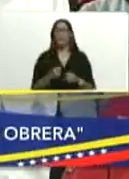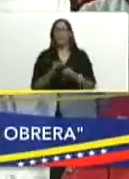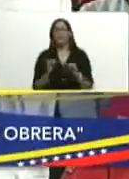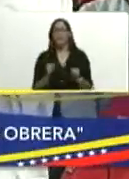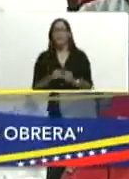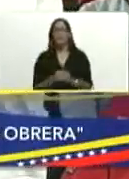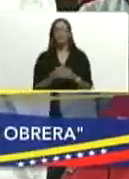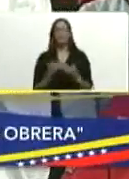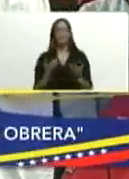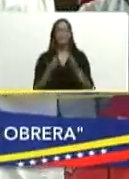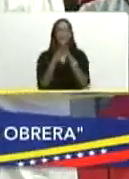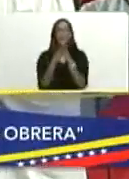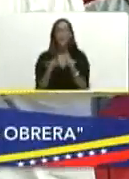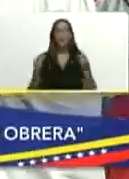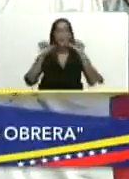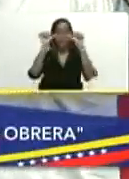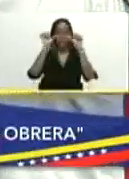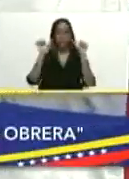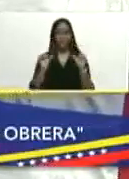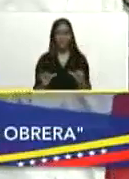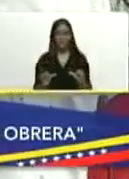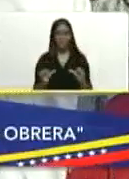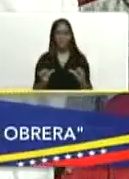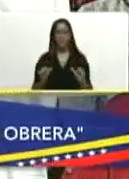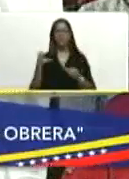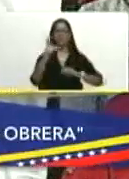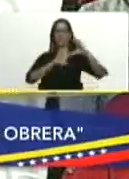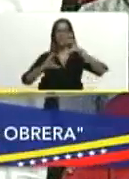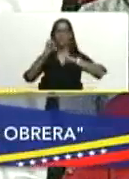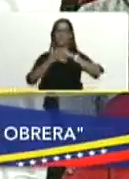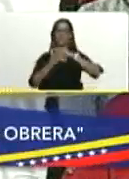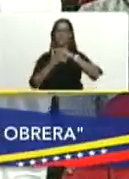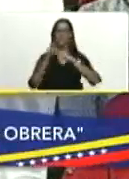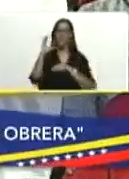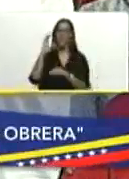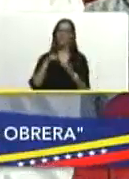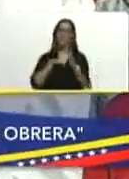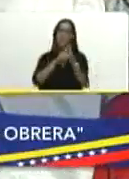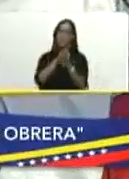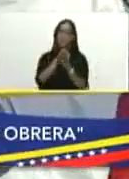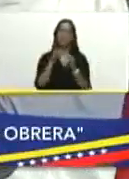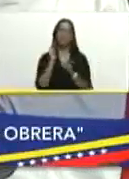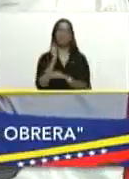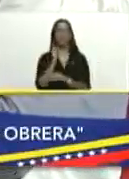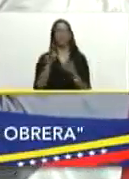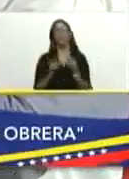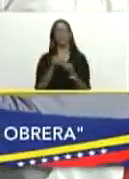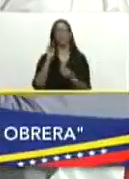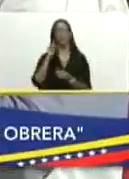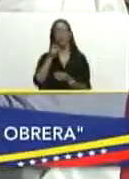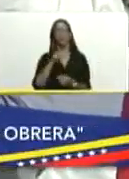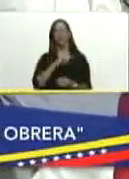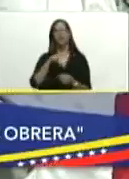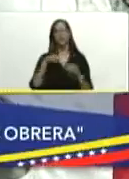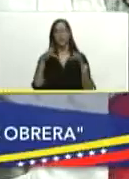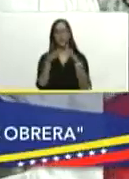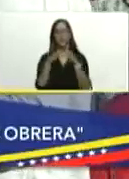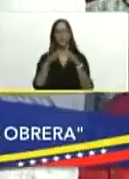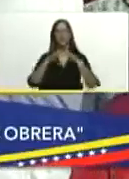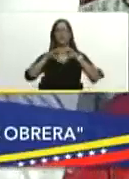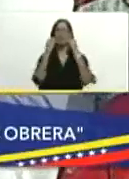la todo el sistema de ciencia y tecnología del país que ha venido avanzando en esta tarea junto con usted junto con la clase Obrera